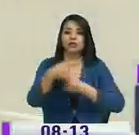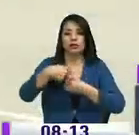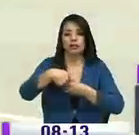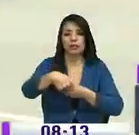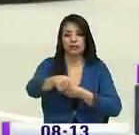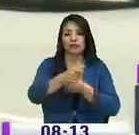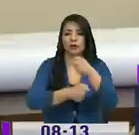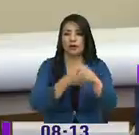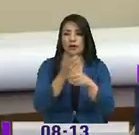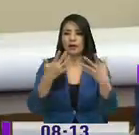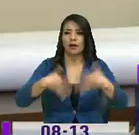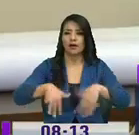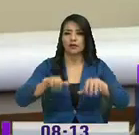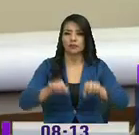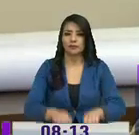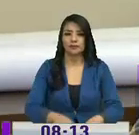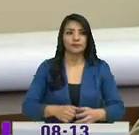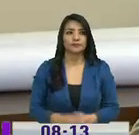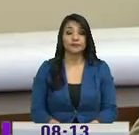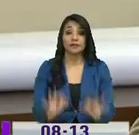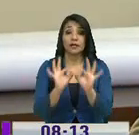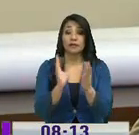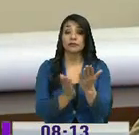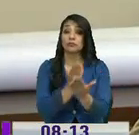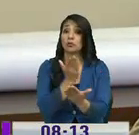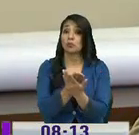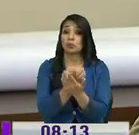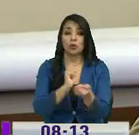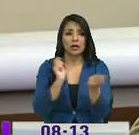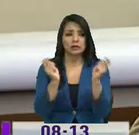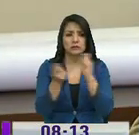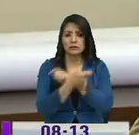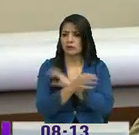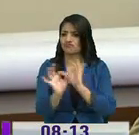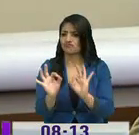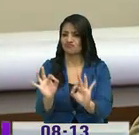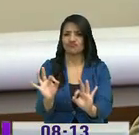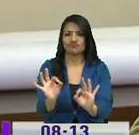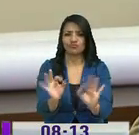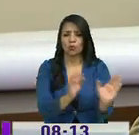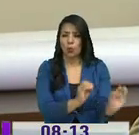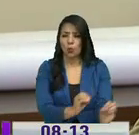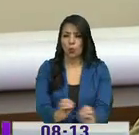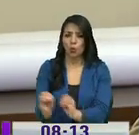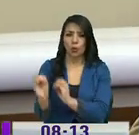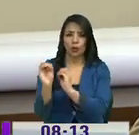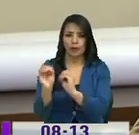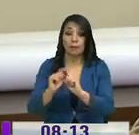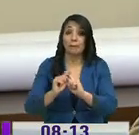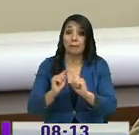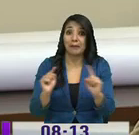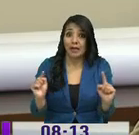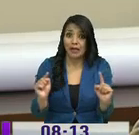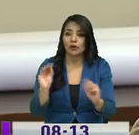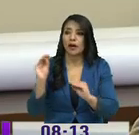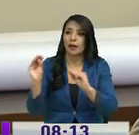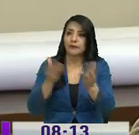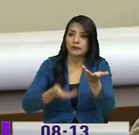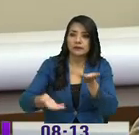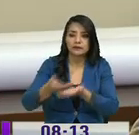finales de este año. Estamos listos con una propuesta muy estructurada que obviamente se lo deberá tratar, conocer,